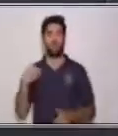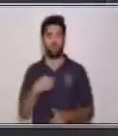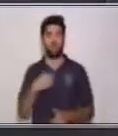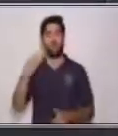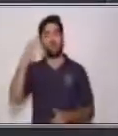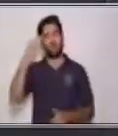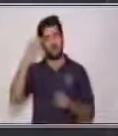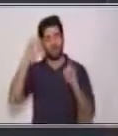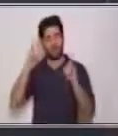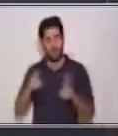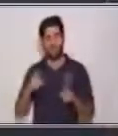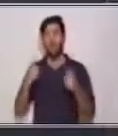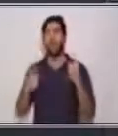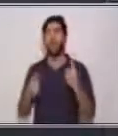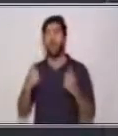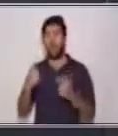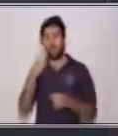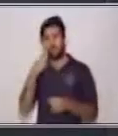para